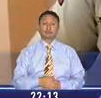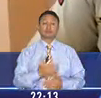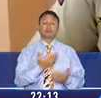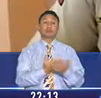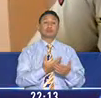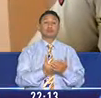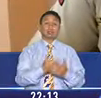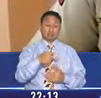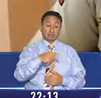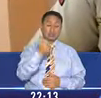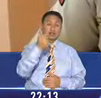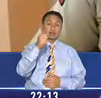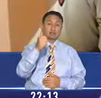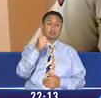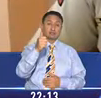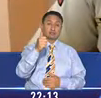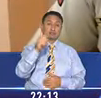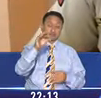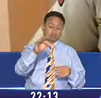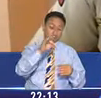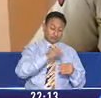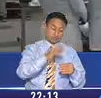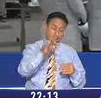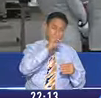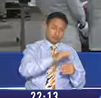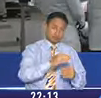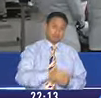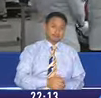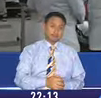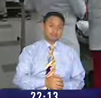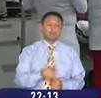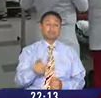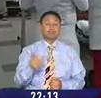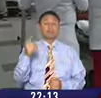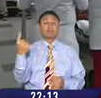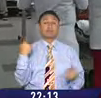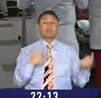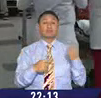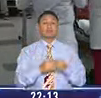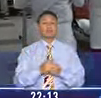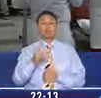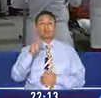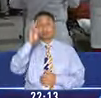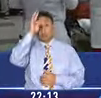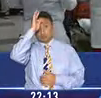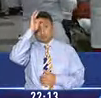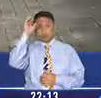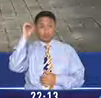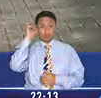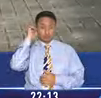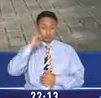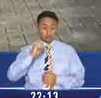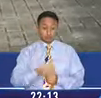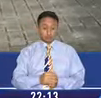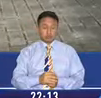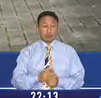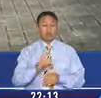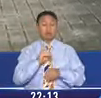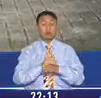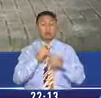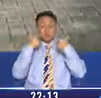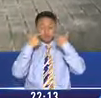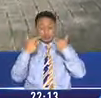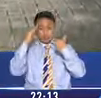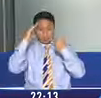balísticos se levantó criminalística en el lugar de los hechos los heridos del hospital Francisco de Orellana permanecen bajo seguridad